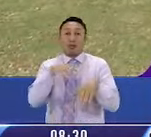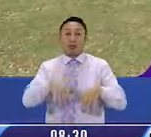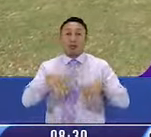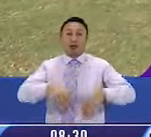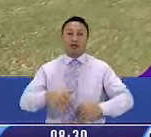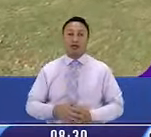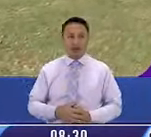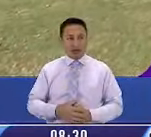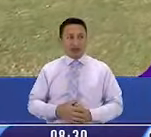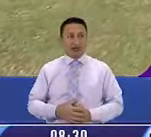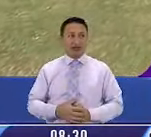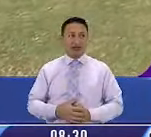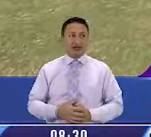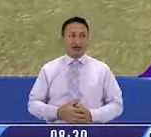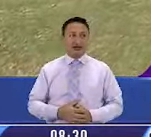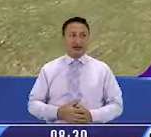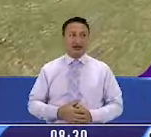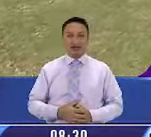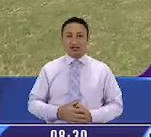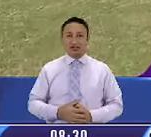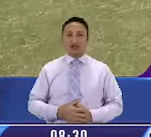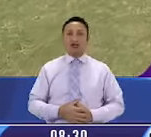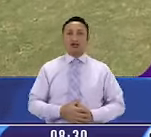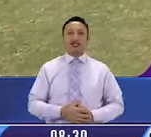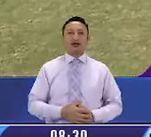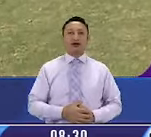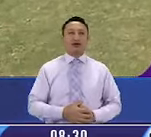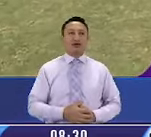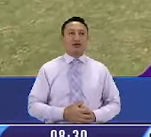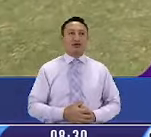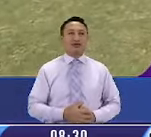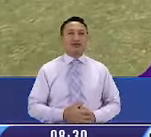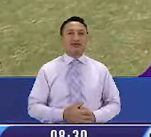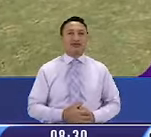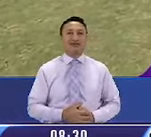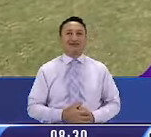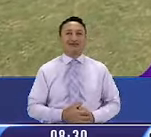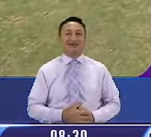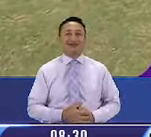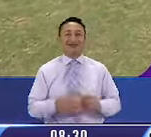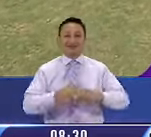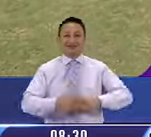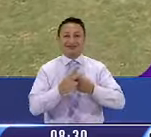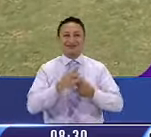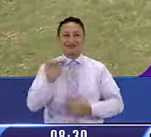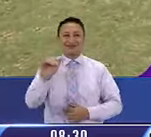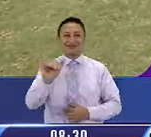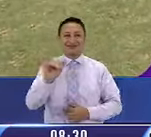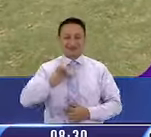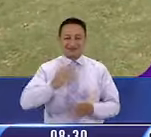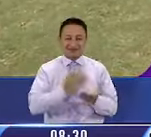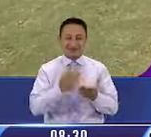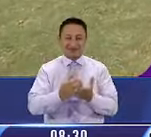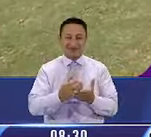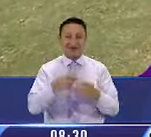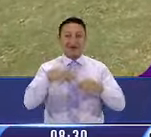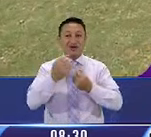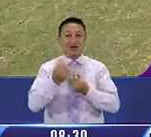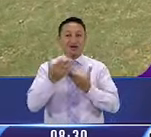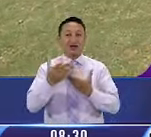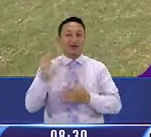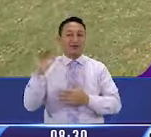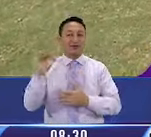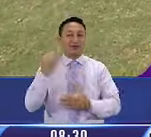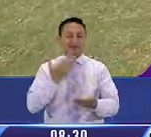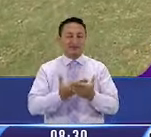De esta manera usted puede ser ya parte de este curso totalmente gratuito que inicia este día sábado. Así que con esta información nos